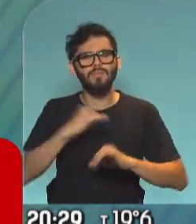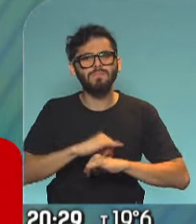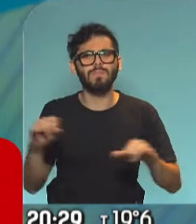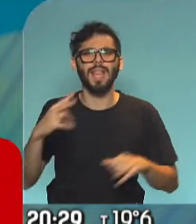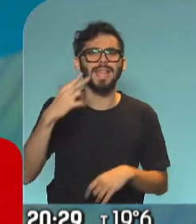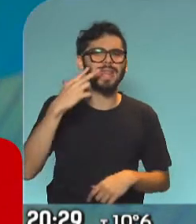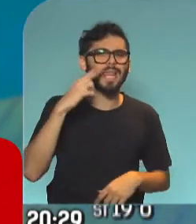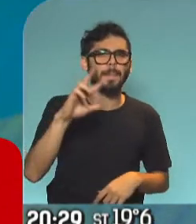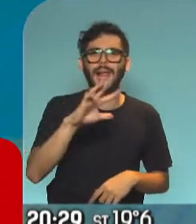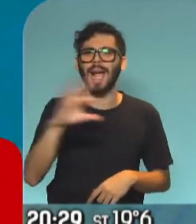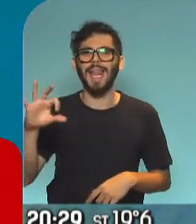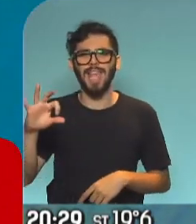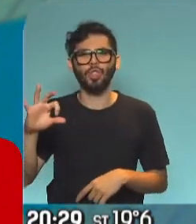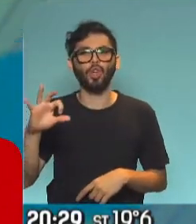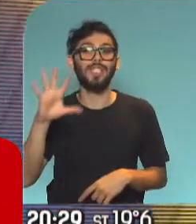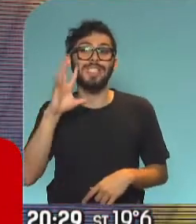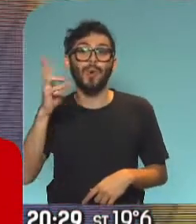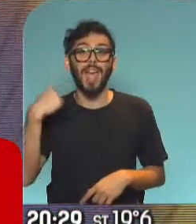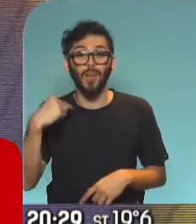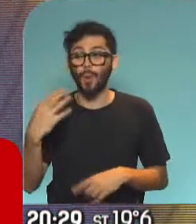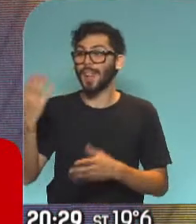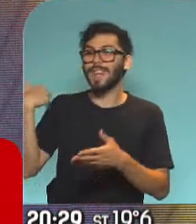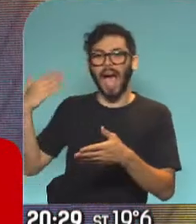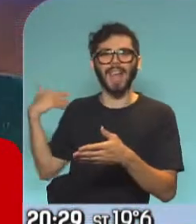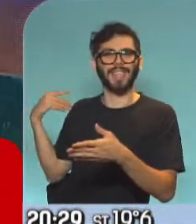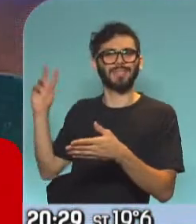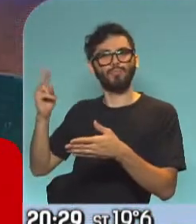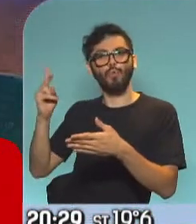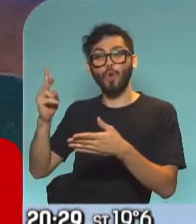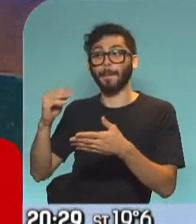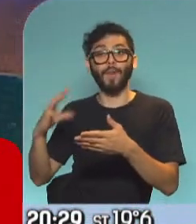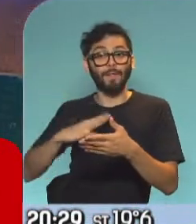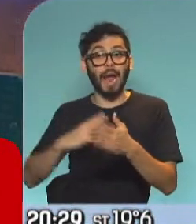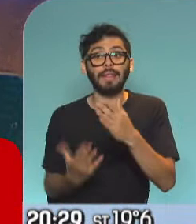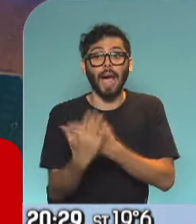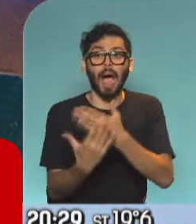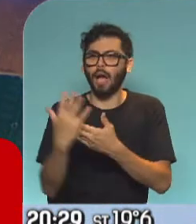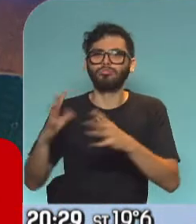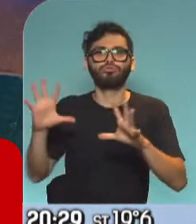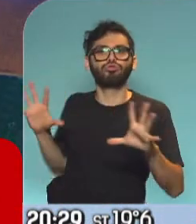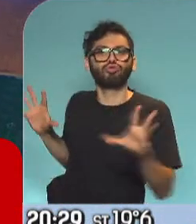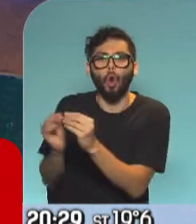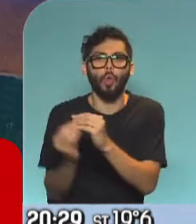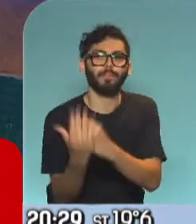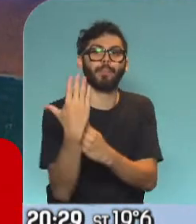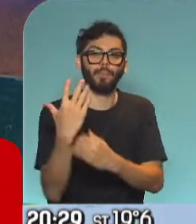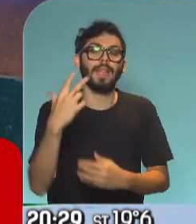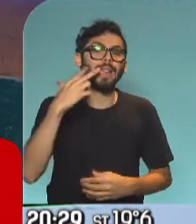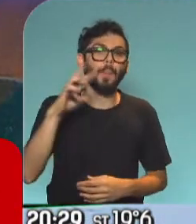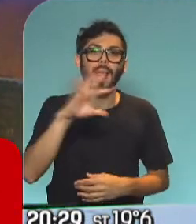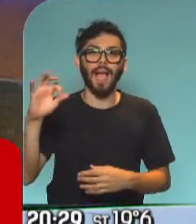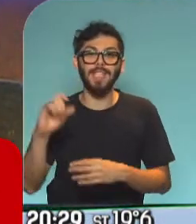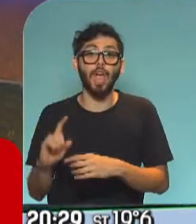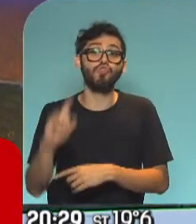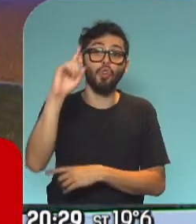3.459 que estaban retrasados. Que habían fallecido con anterioridad, pero que no habían sido informados. Por eso ese pico de 5.396.